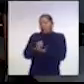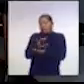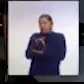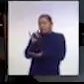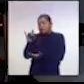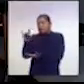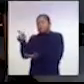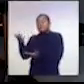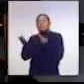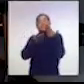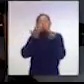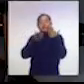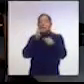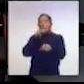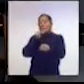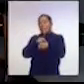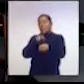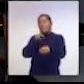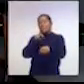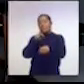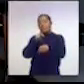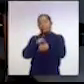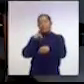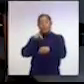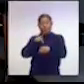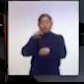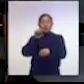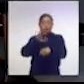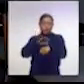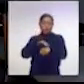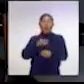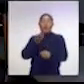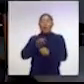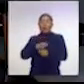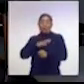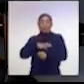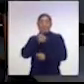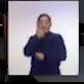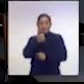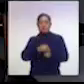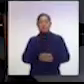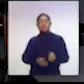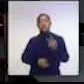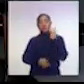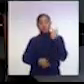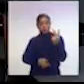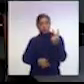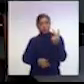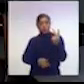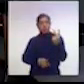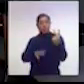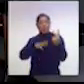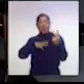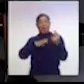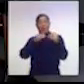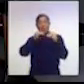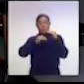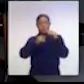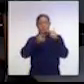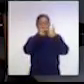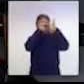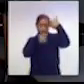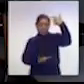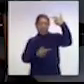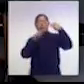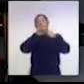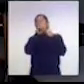posgrado. Actualmente el Colegio de Tlaxcala tiene 6 posgrados, perdón, y 2 de ellos están en el Padrón Nacional de Posgrados de Calidad,